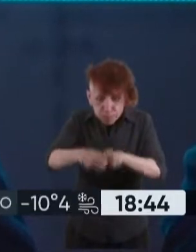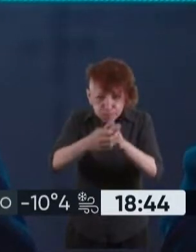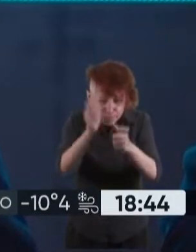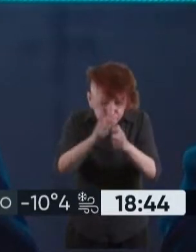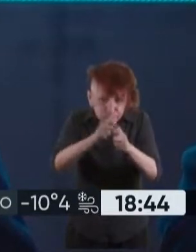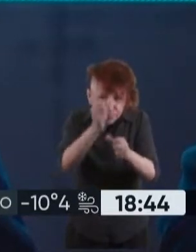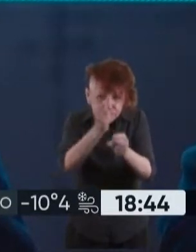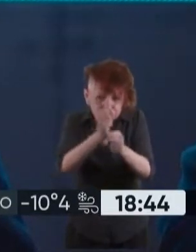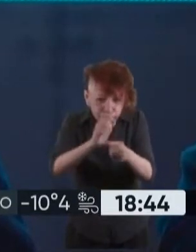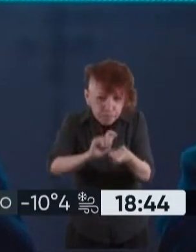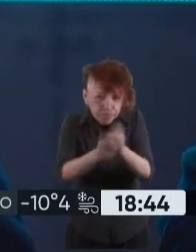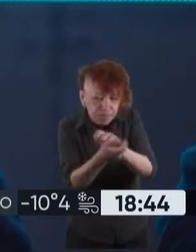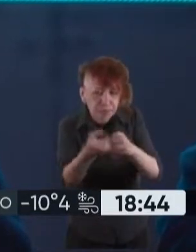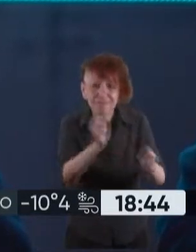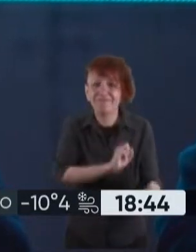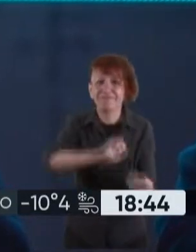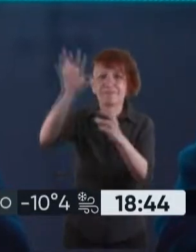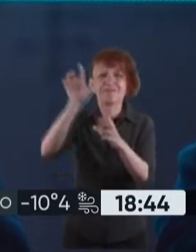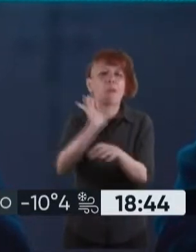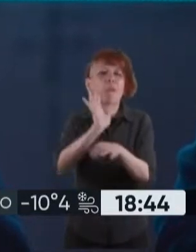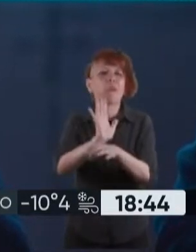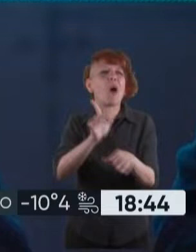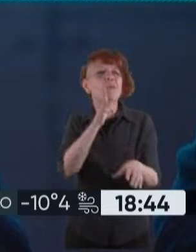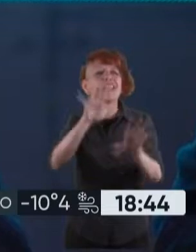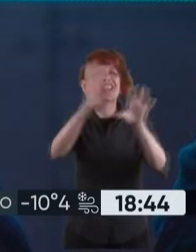No son palabras mías, son palabras textuales de quien me precedió.